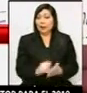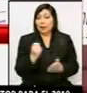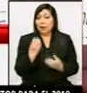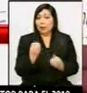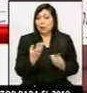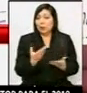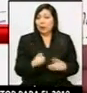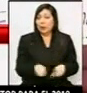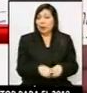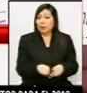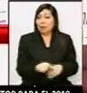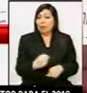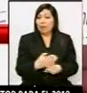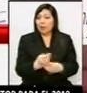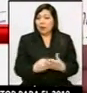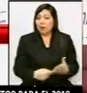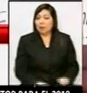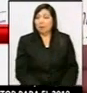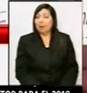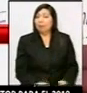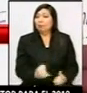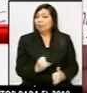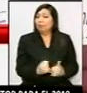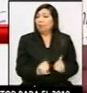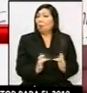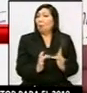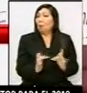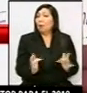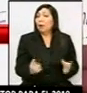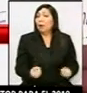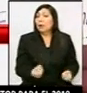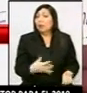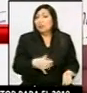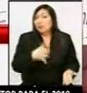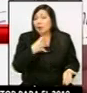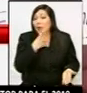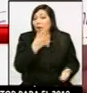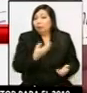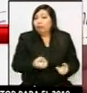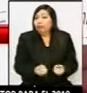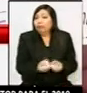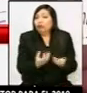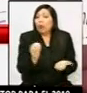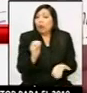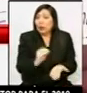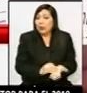muchos también de la misma forma, finalmente ha quedado en el aire. No sé cómo se va a reflotar esto.